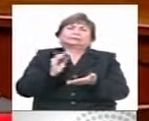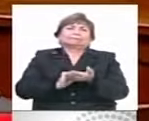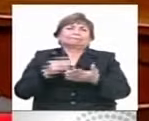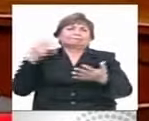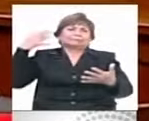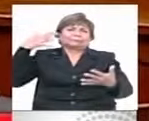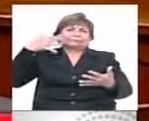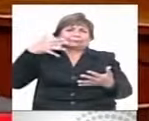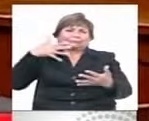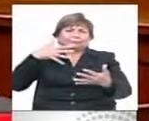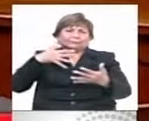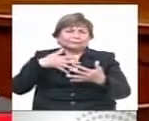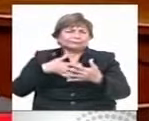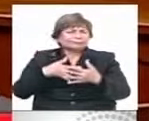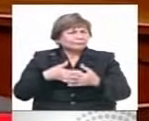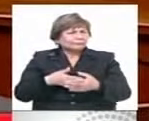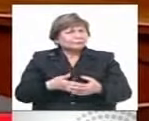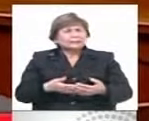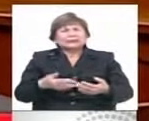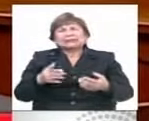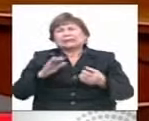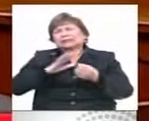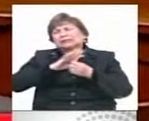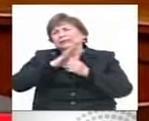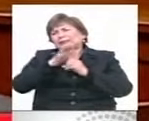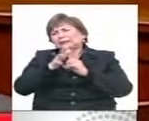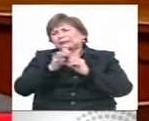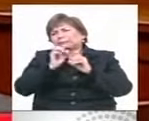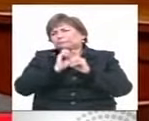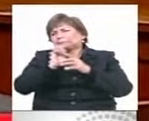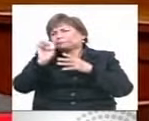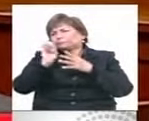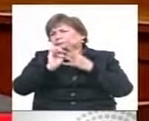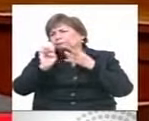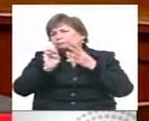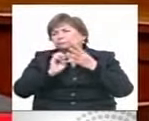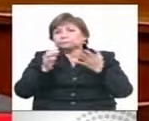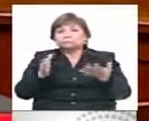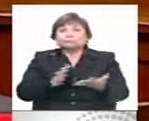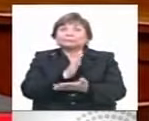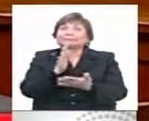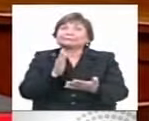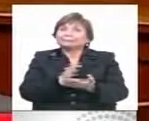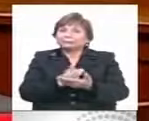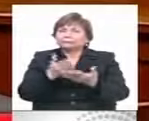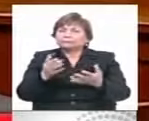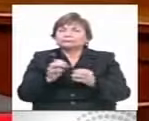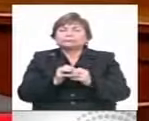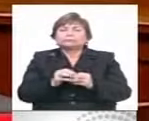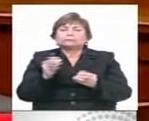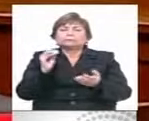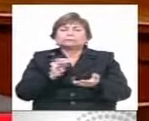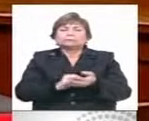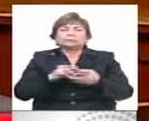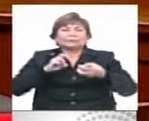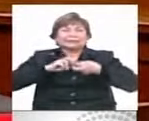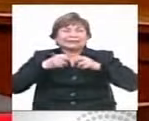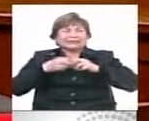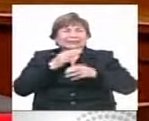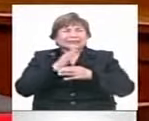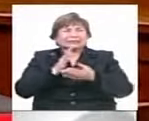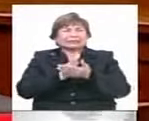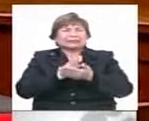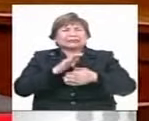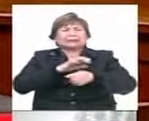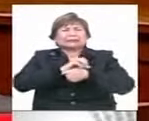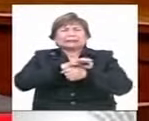vulnerables, y abordando las causas estructurales de estos problemas. Más aún en medio de la crisis sanitaria y